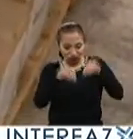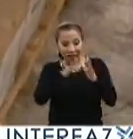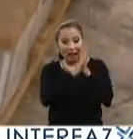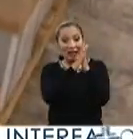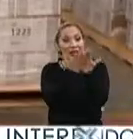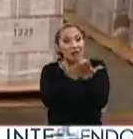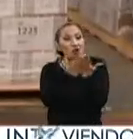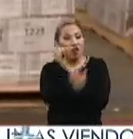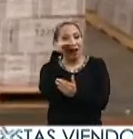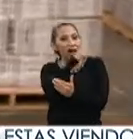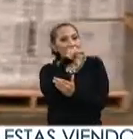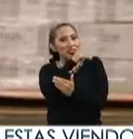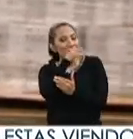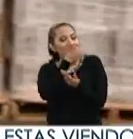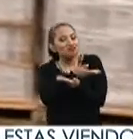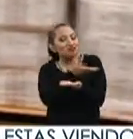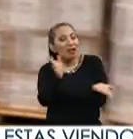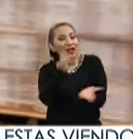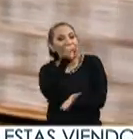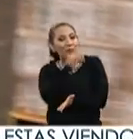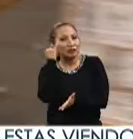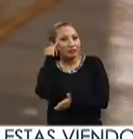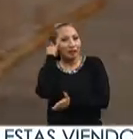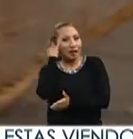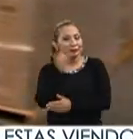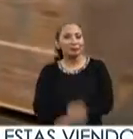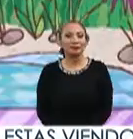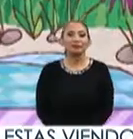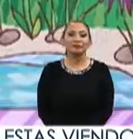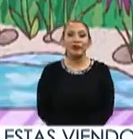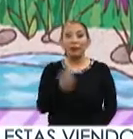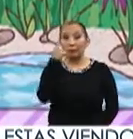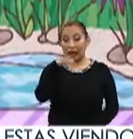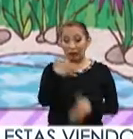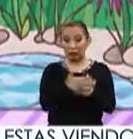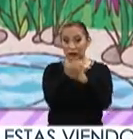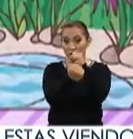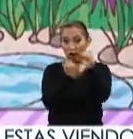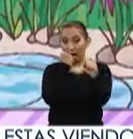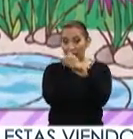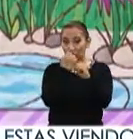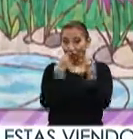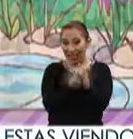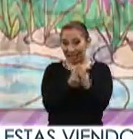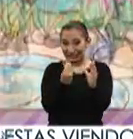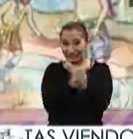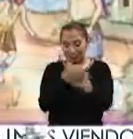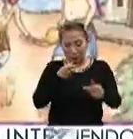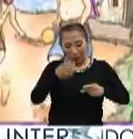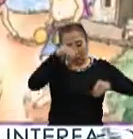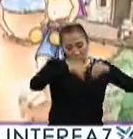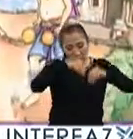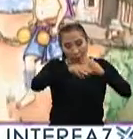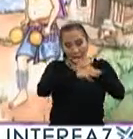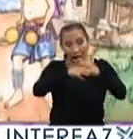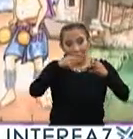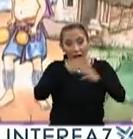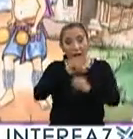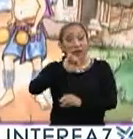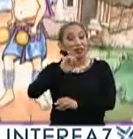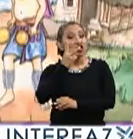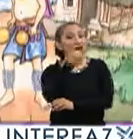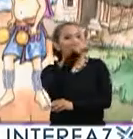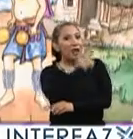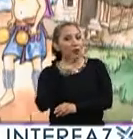de libros de texto gratuitos en lenguas indígenas. Para el próximo ciclo escolar, se elaboraron materiales en